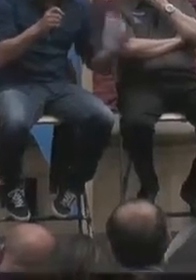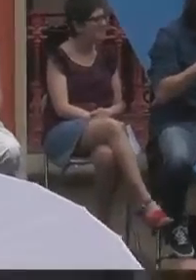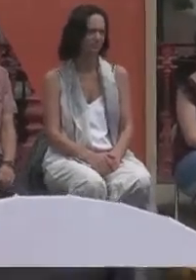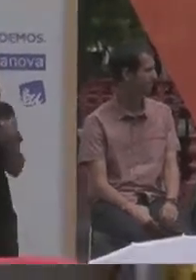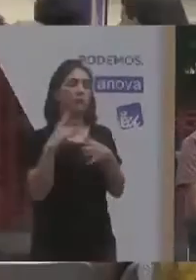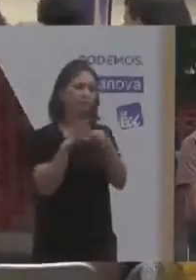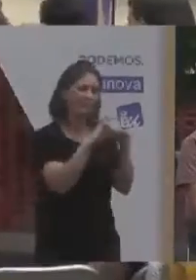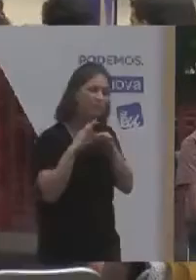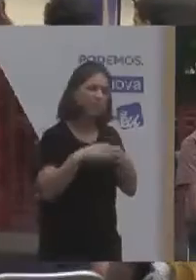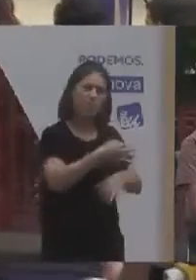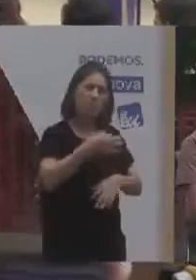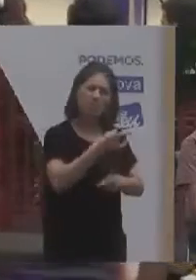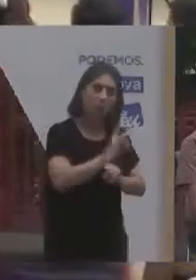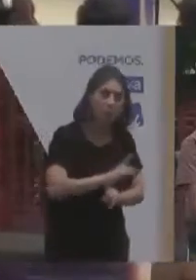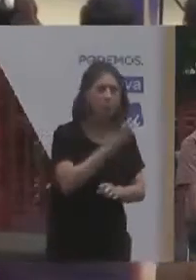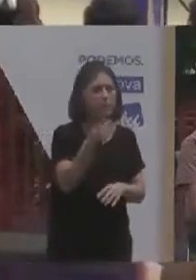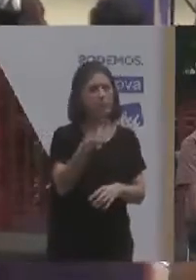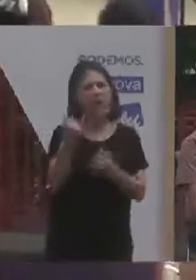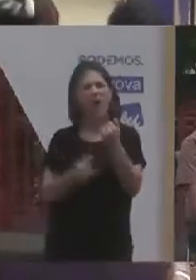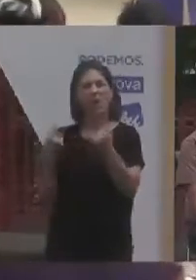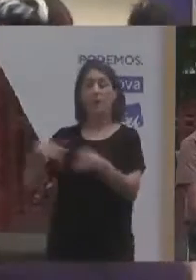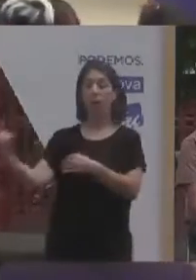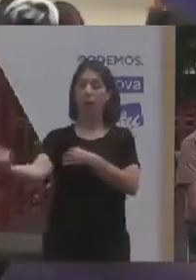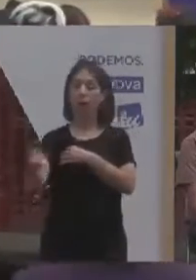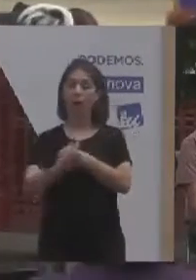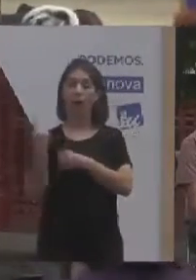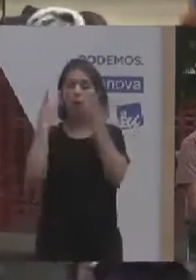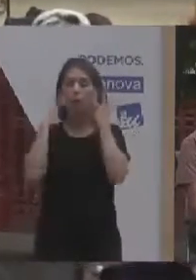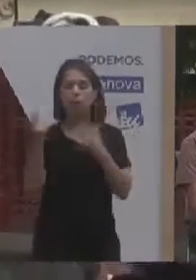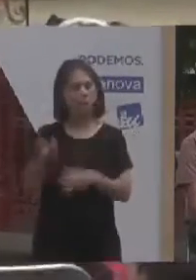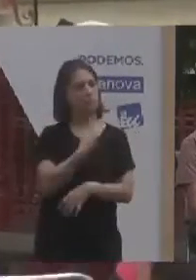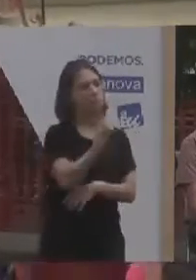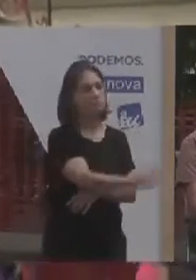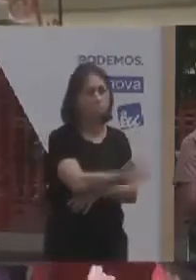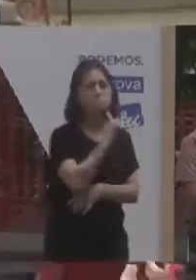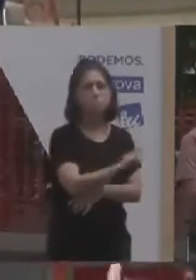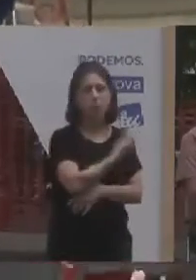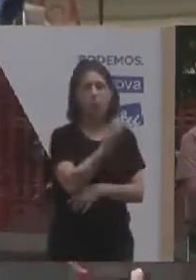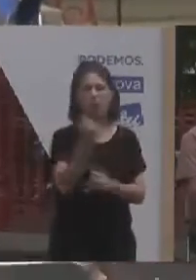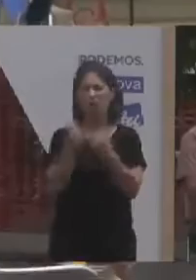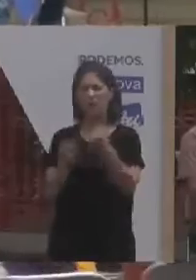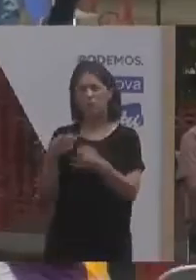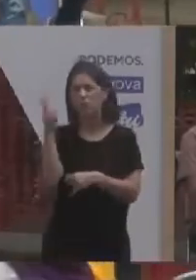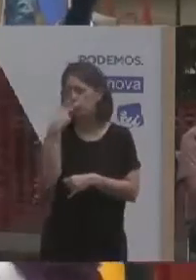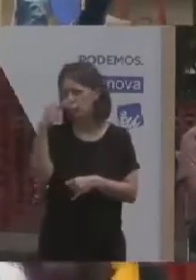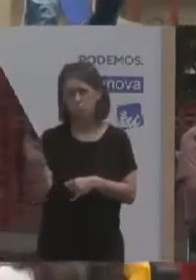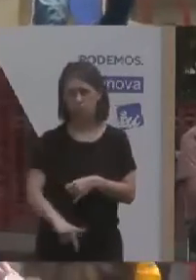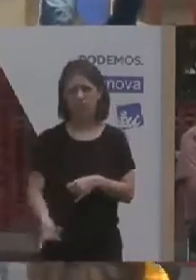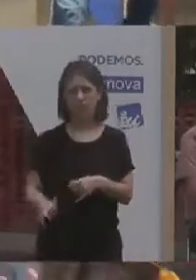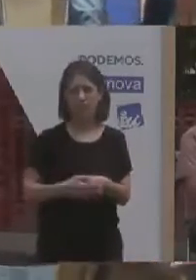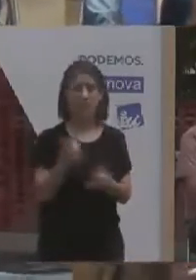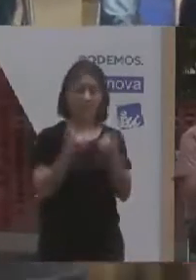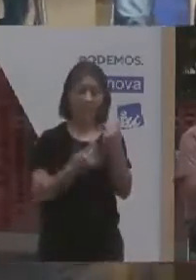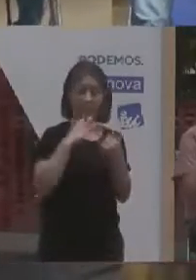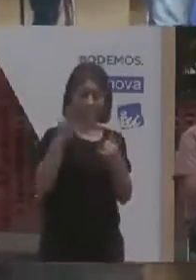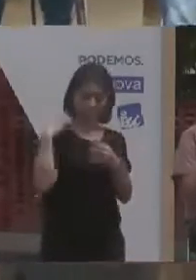alianza imperfecta que esas soidades dos puristas que non son útiles para ninguén. Ese era un dos eixos que nos levaron a